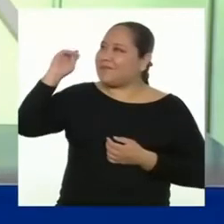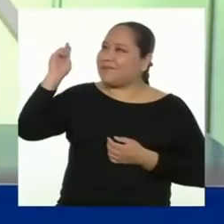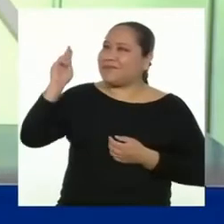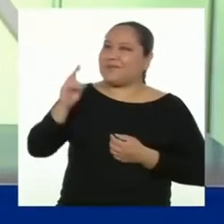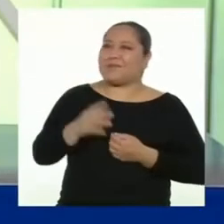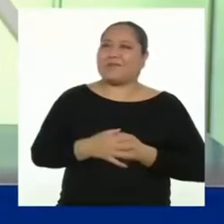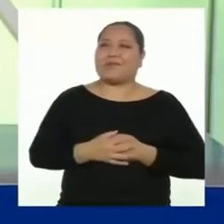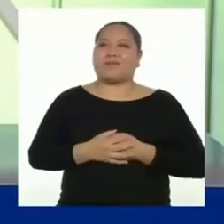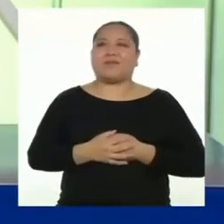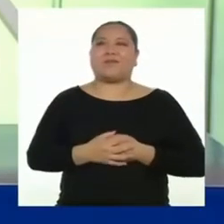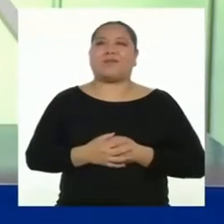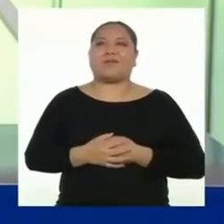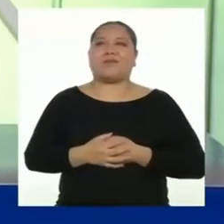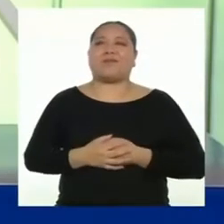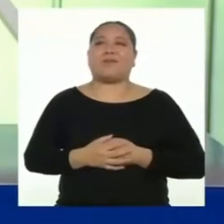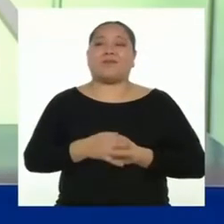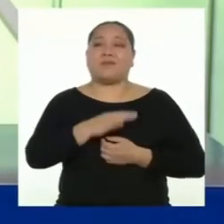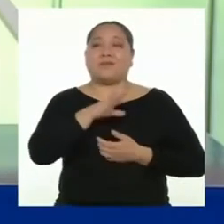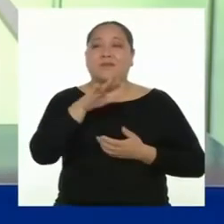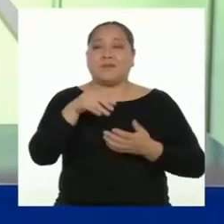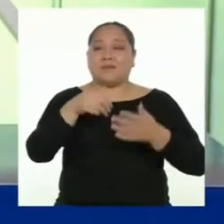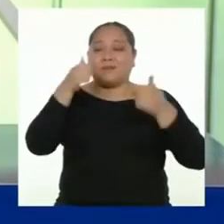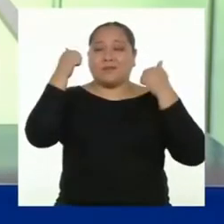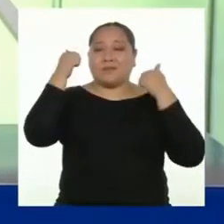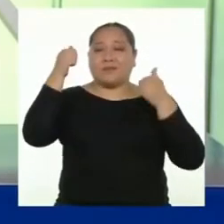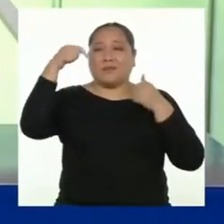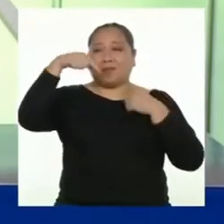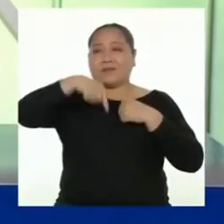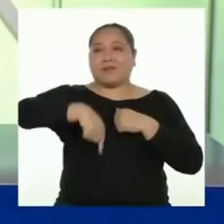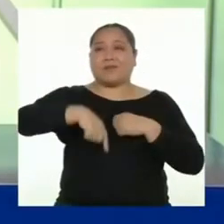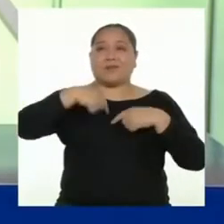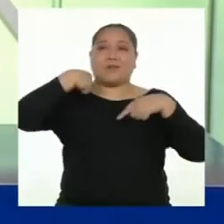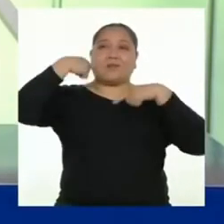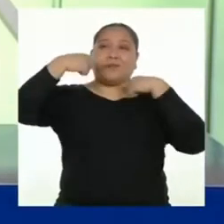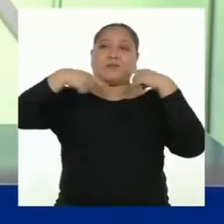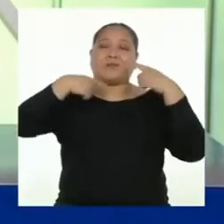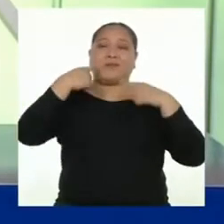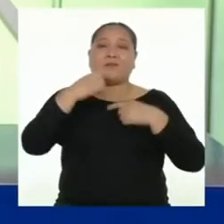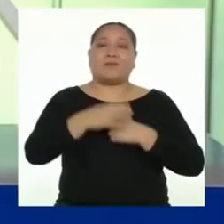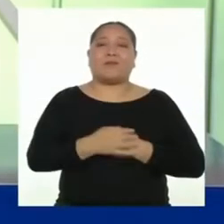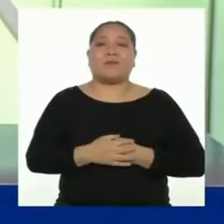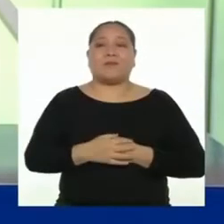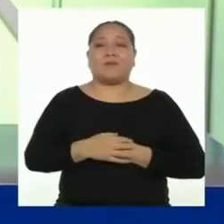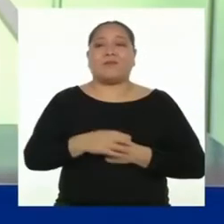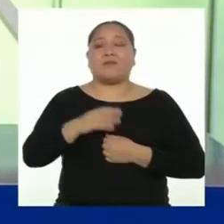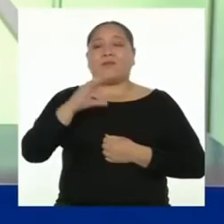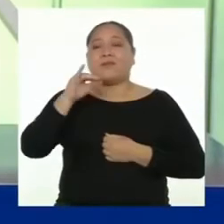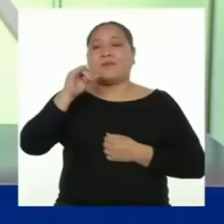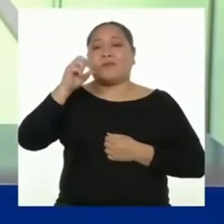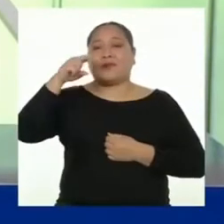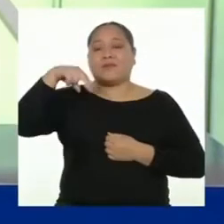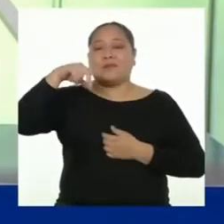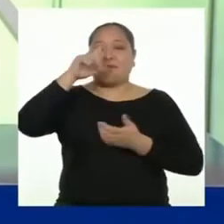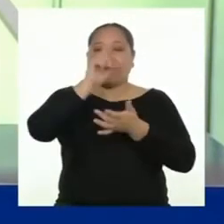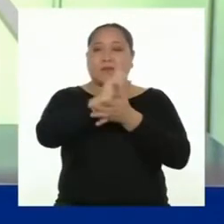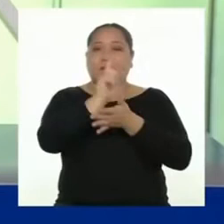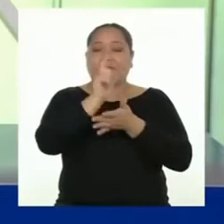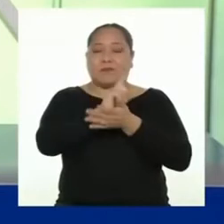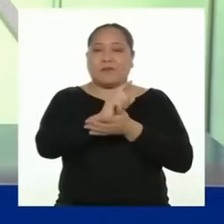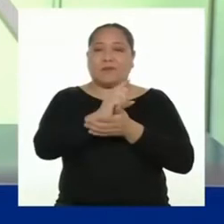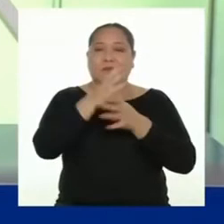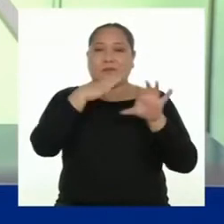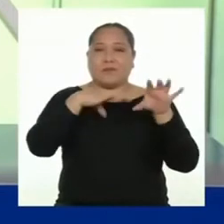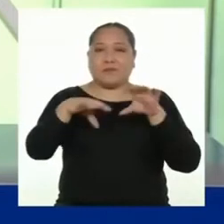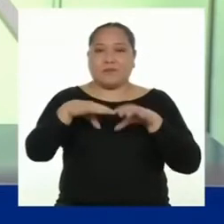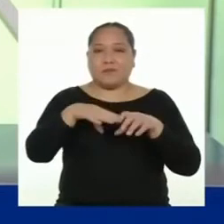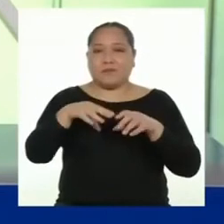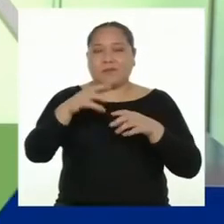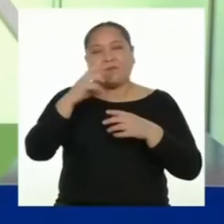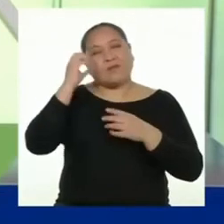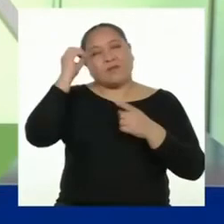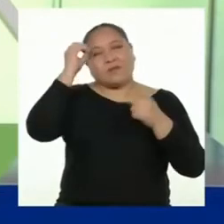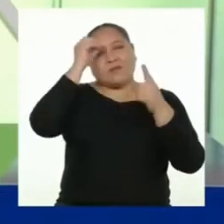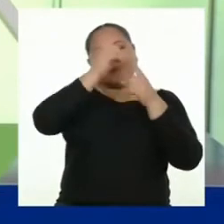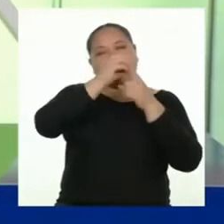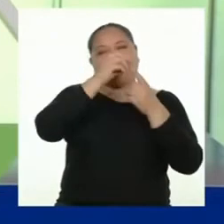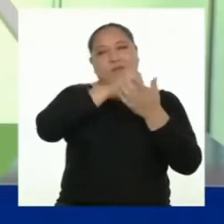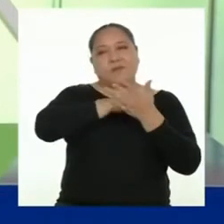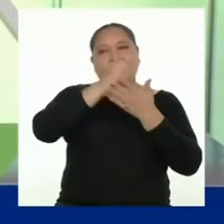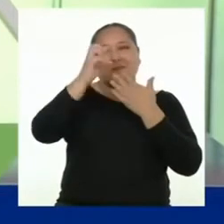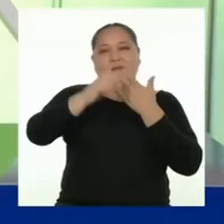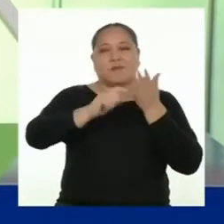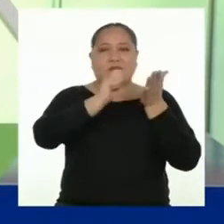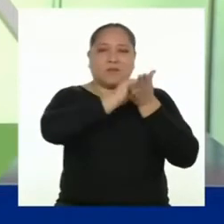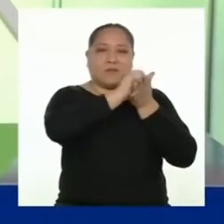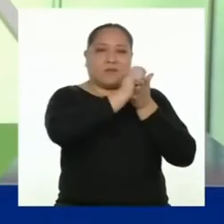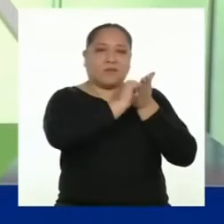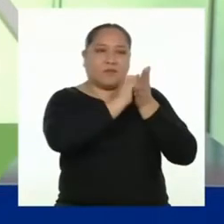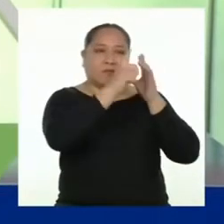profesora! Todo bien por aquí. Les cuento que Siam, de Lima, desarrolló el reto del programa anterior, que consistía en